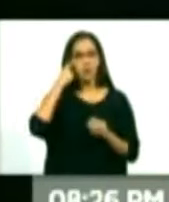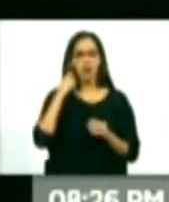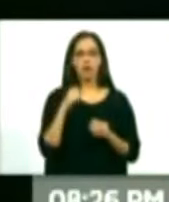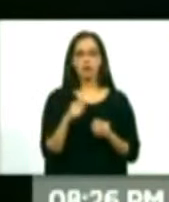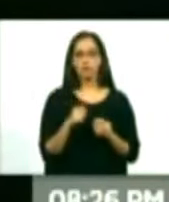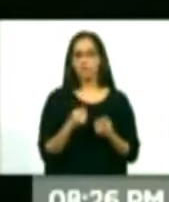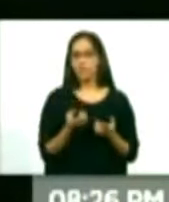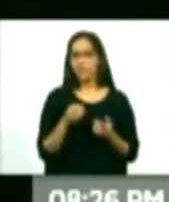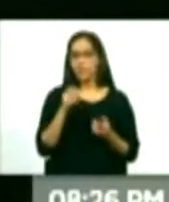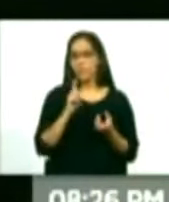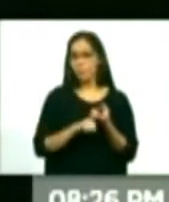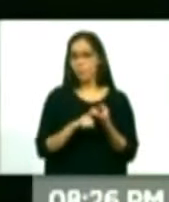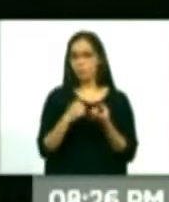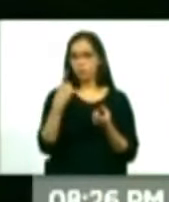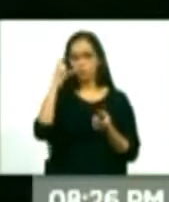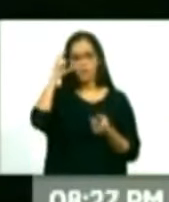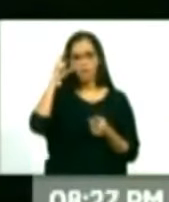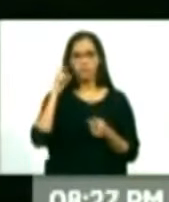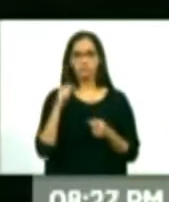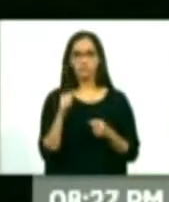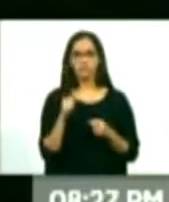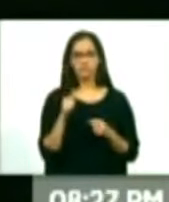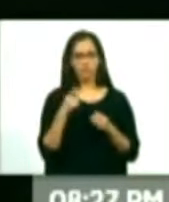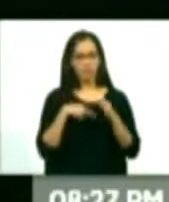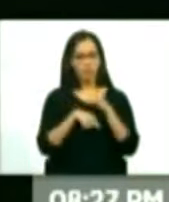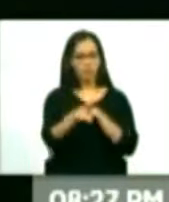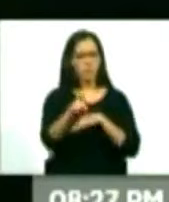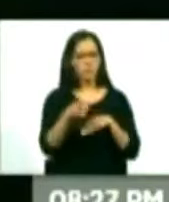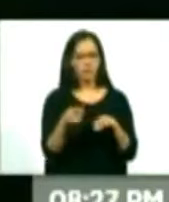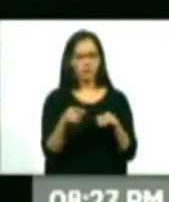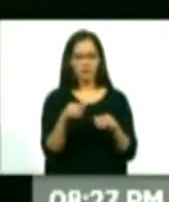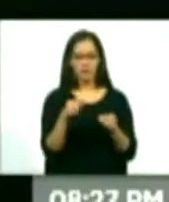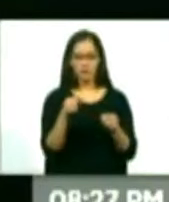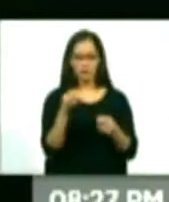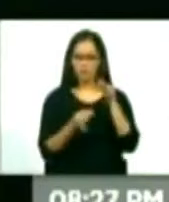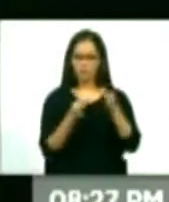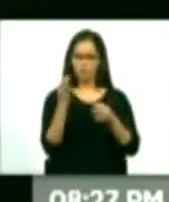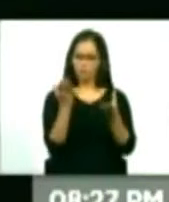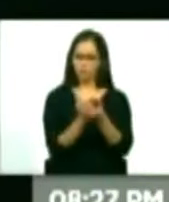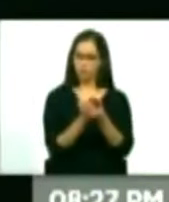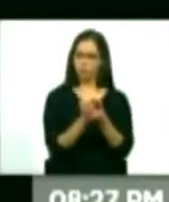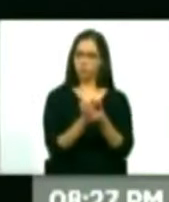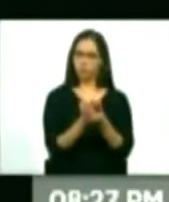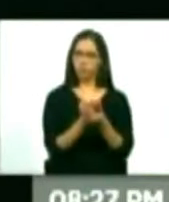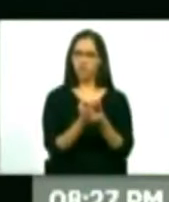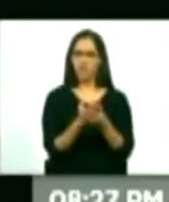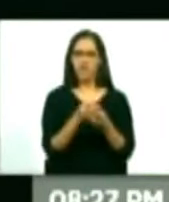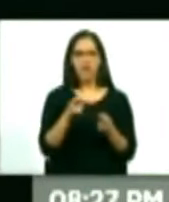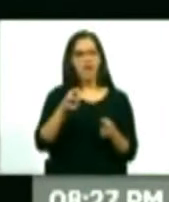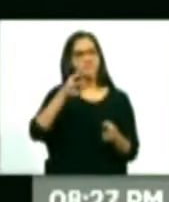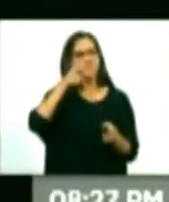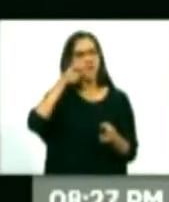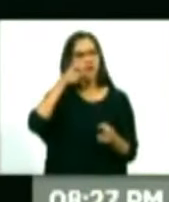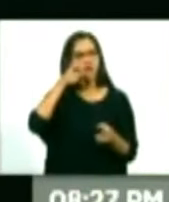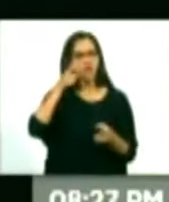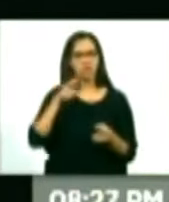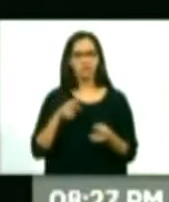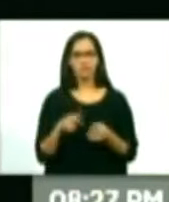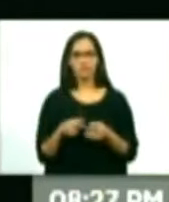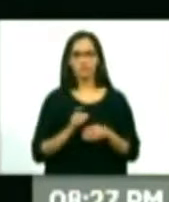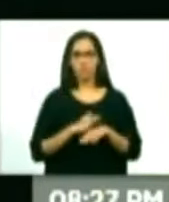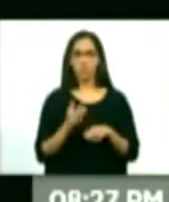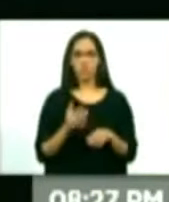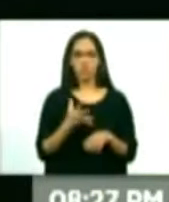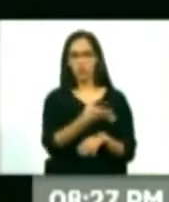día, ellos fueron a meter un amparo, ¿verdad? Fueron a meter un amparo en la fiscalía, porque nos